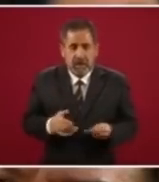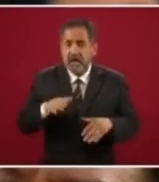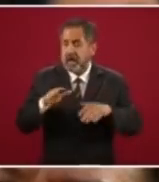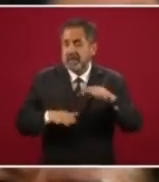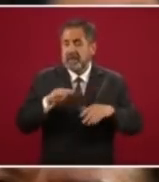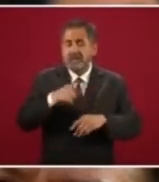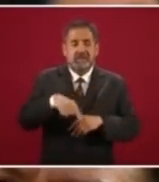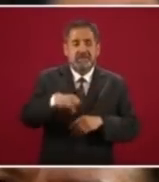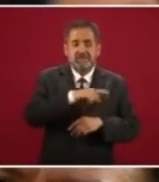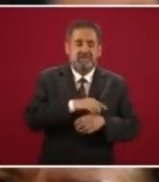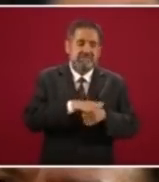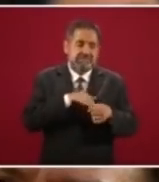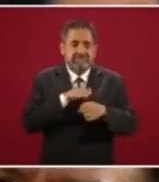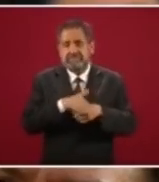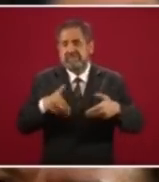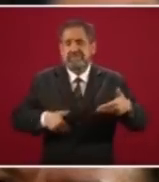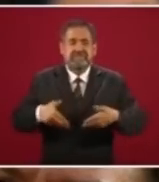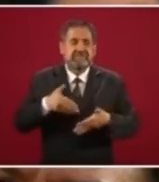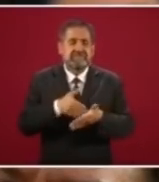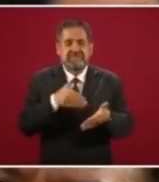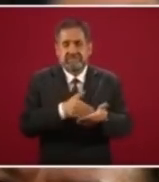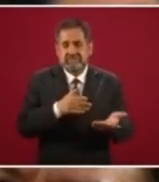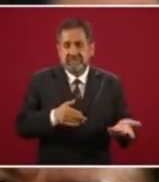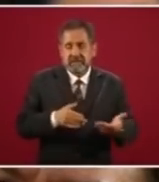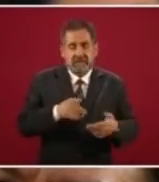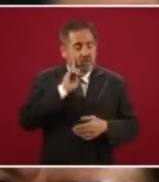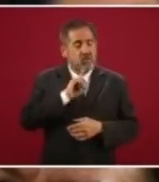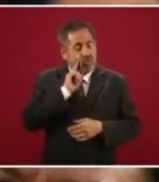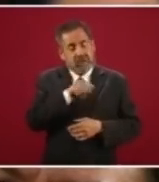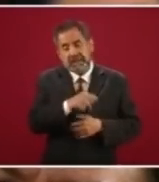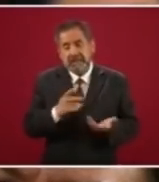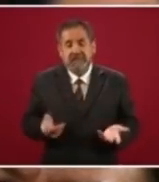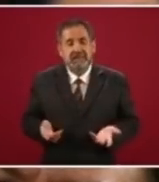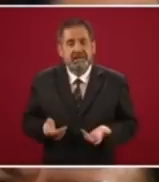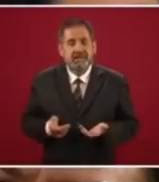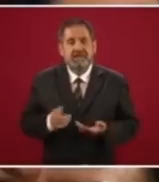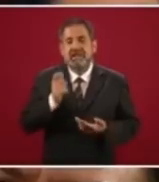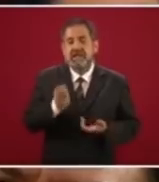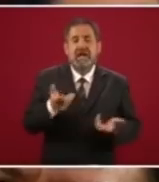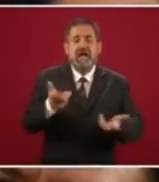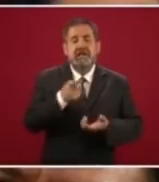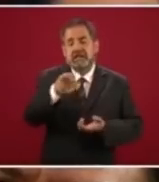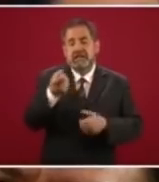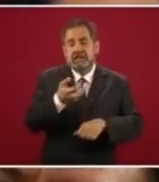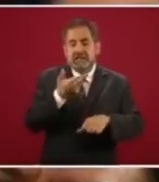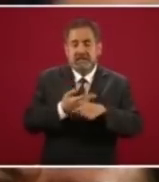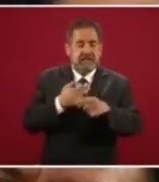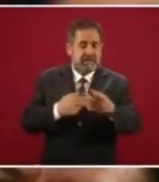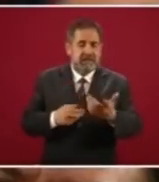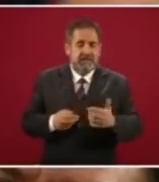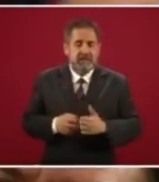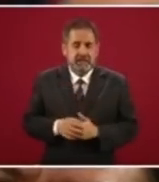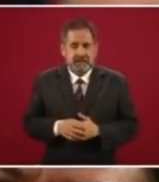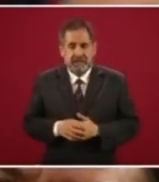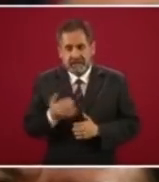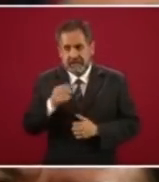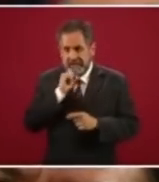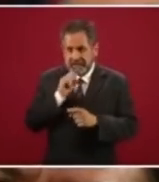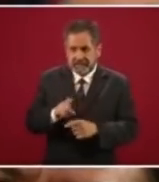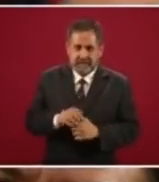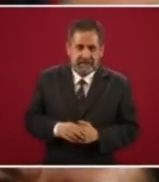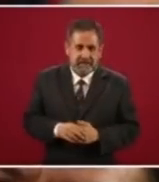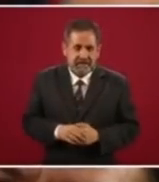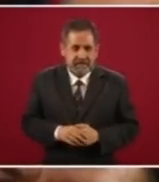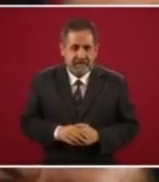tenido acosos estas mujeres. ¿Qué está haciendo? Y en ese caso,